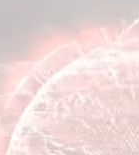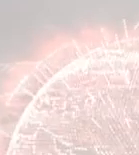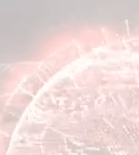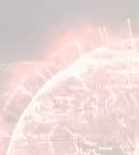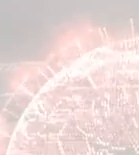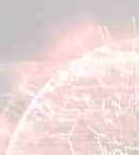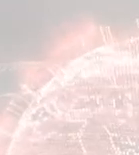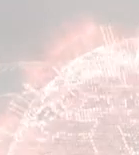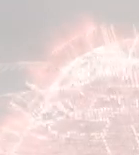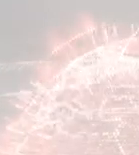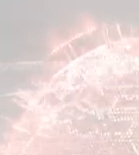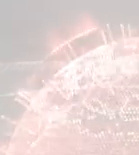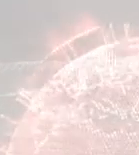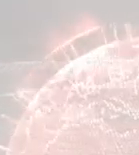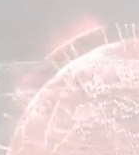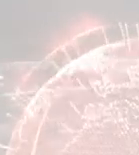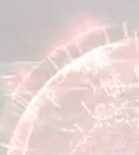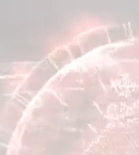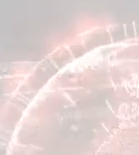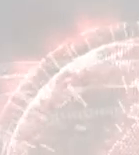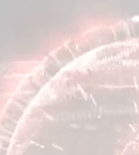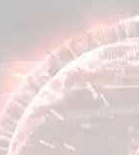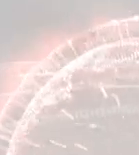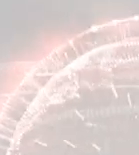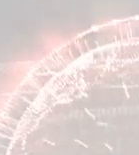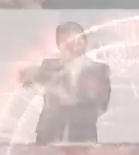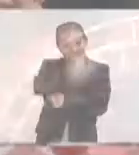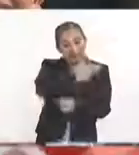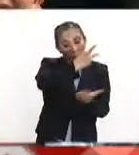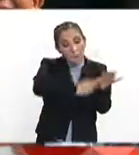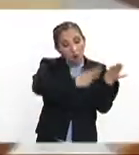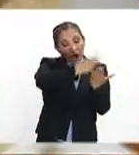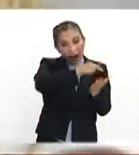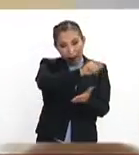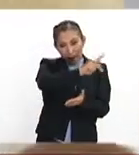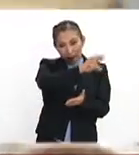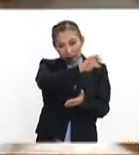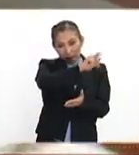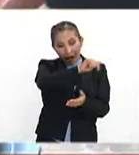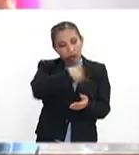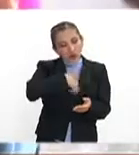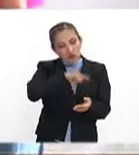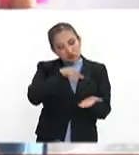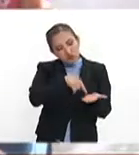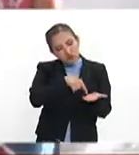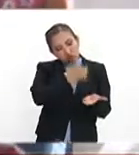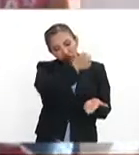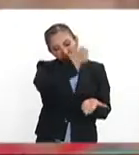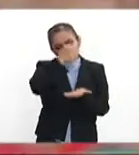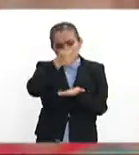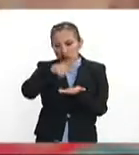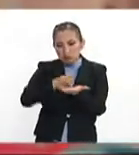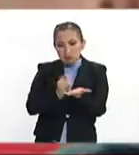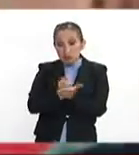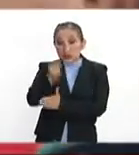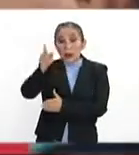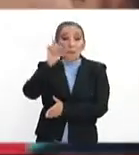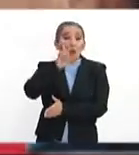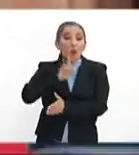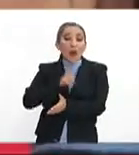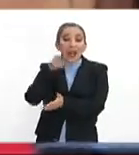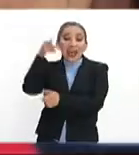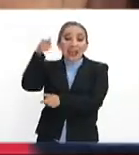monetarias comisionadas, como ustedes saben. Es un programa que además hemos decidido que el recurso se le entregue a la